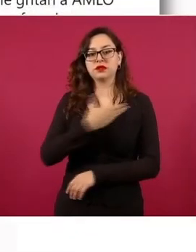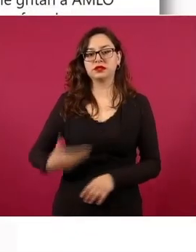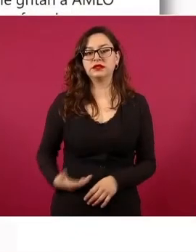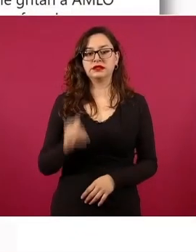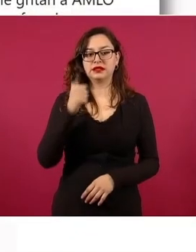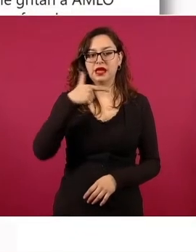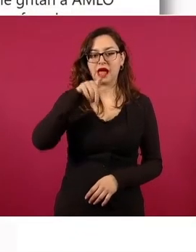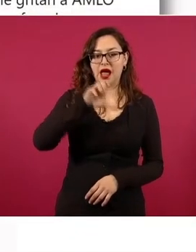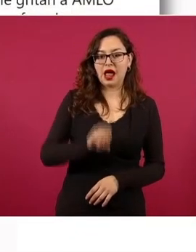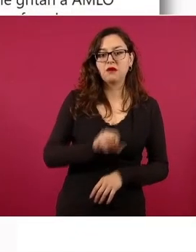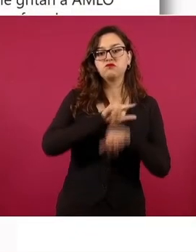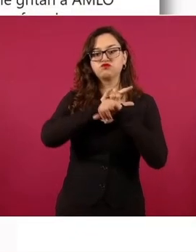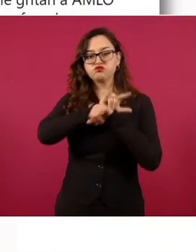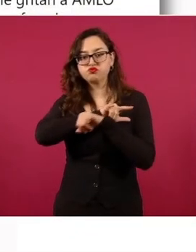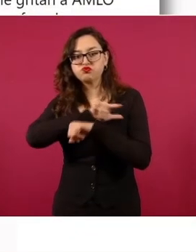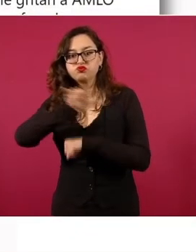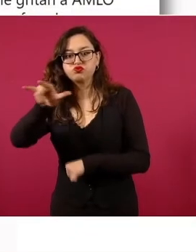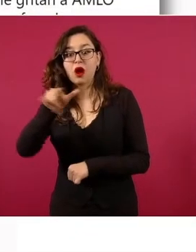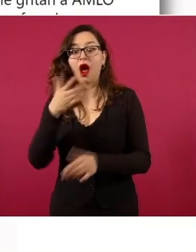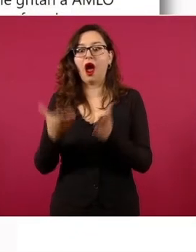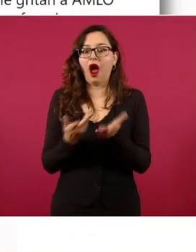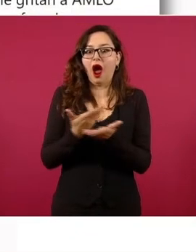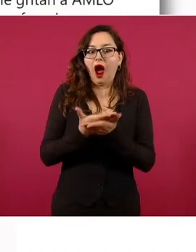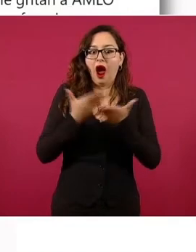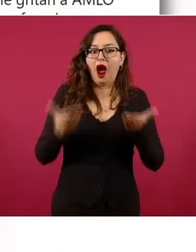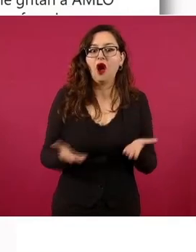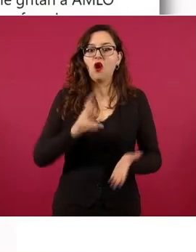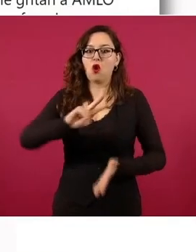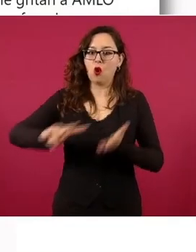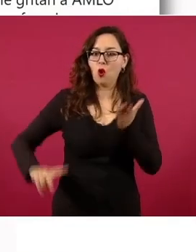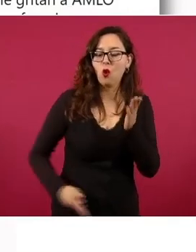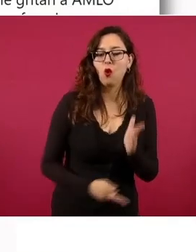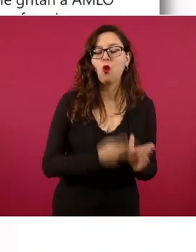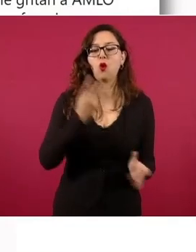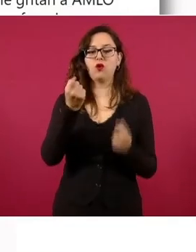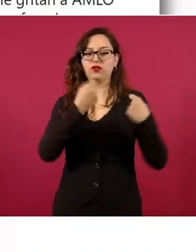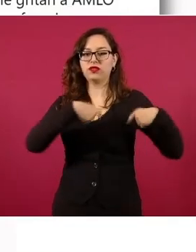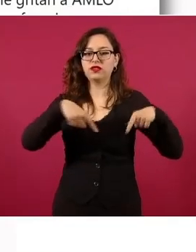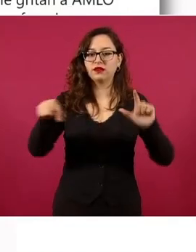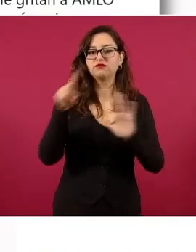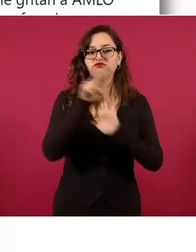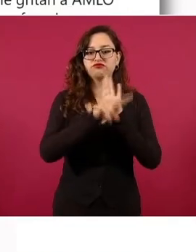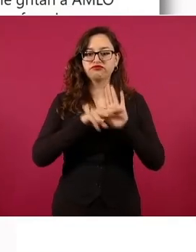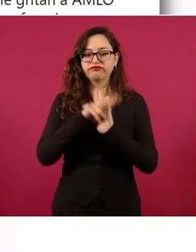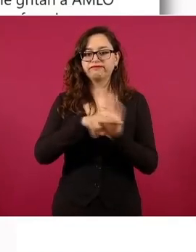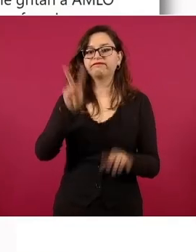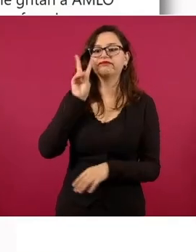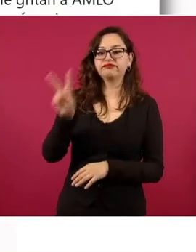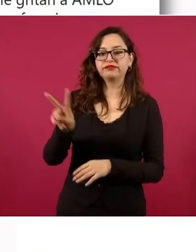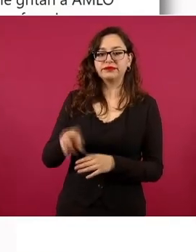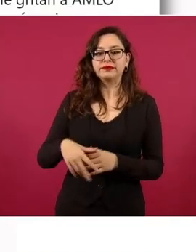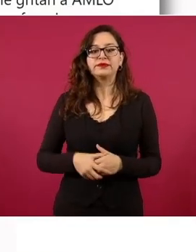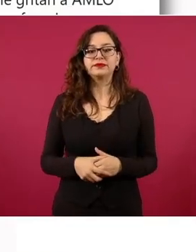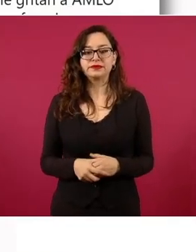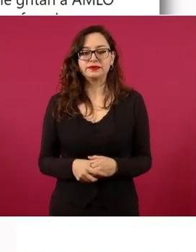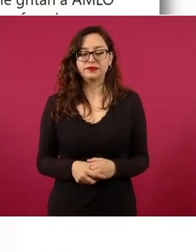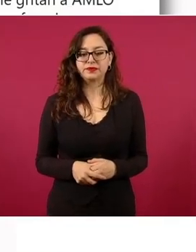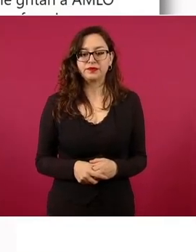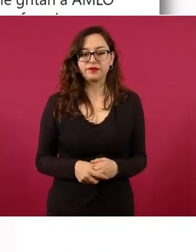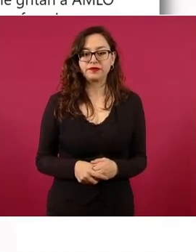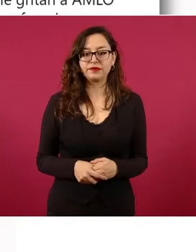Previo a la marcha de la derecha mexicana, la que llamaron Yo defiendo al INE, se trató una campaña de mentiras para